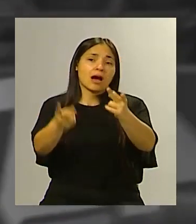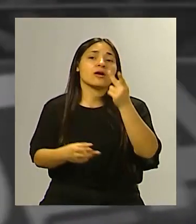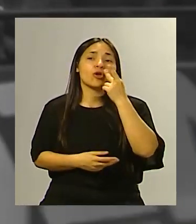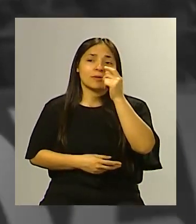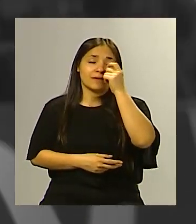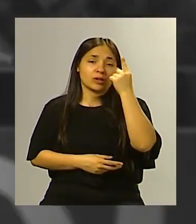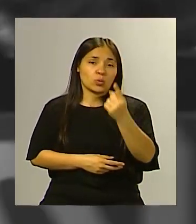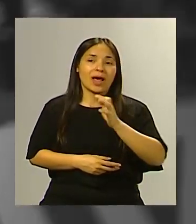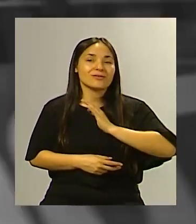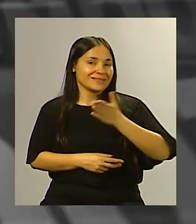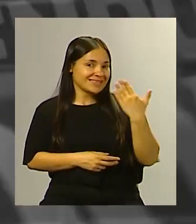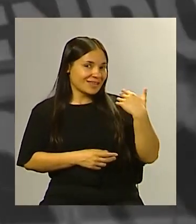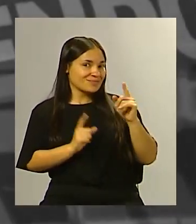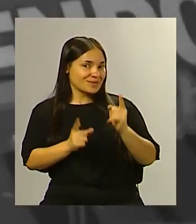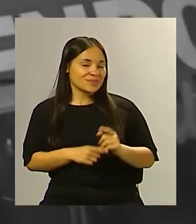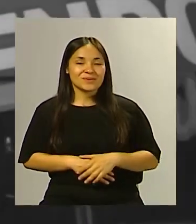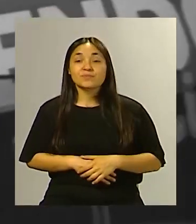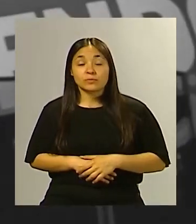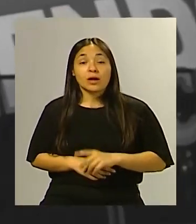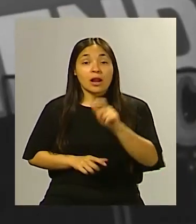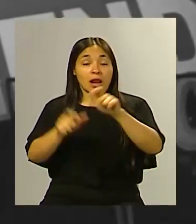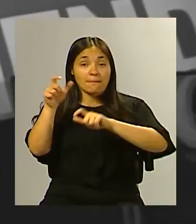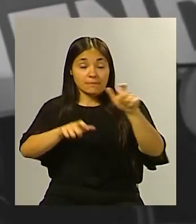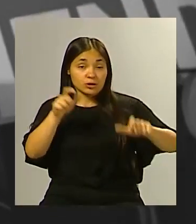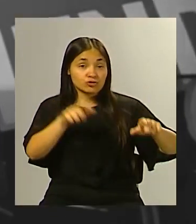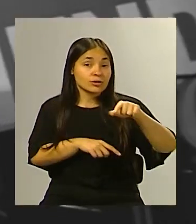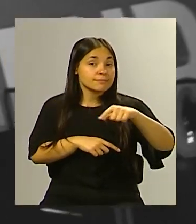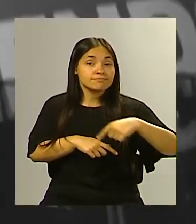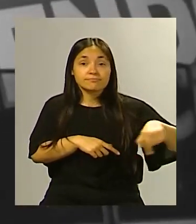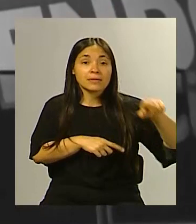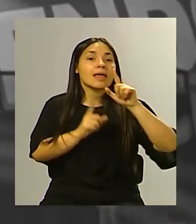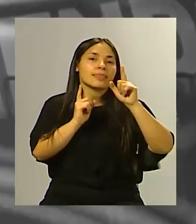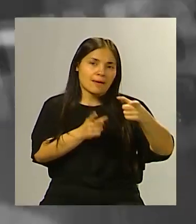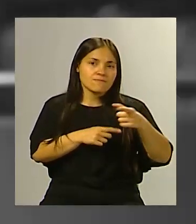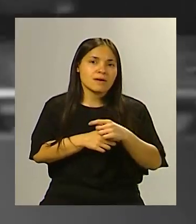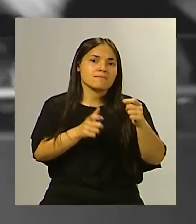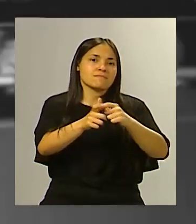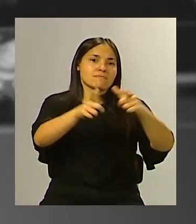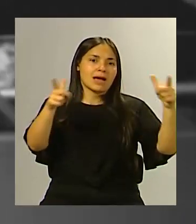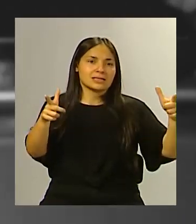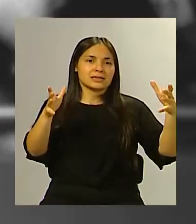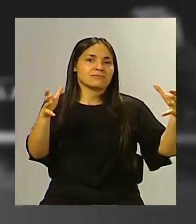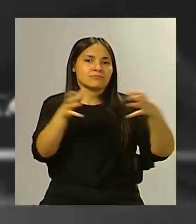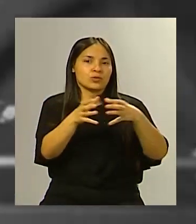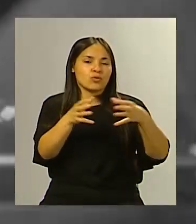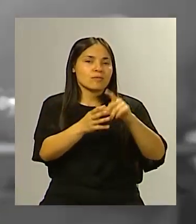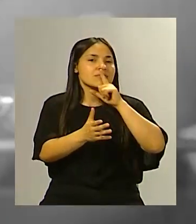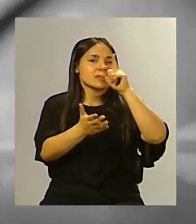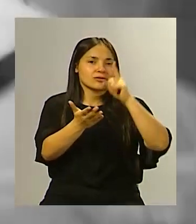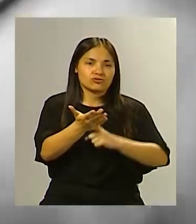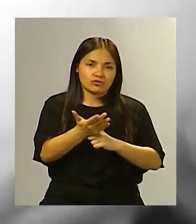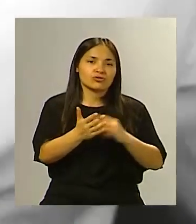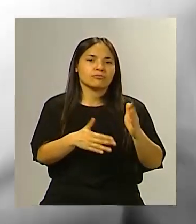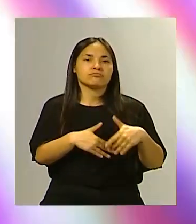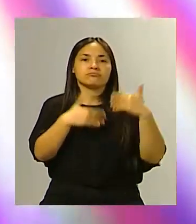21, que fueron los del año pasado. Uh-huh. Esa gente también, una gran mayoría, que decidió viajar con la